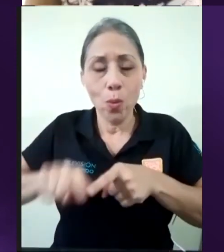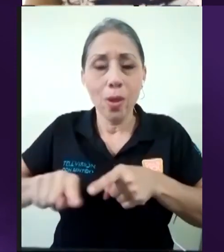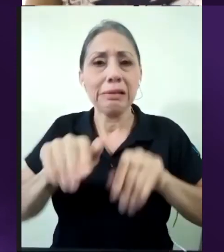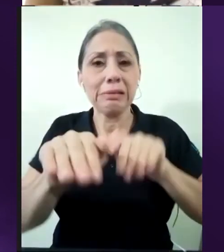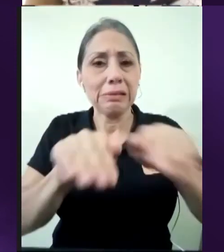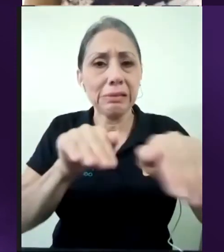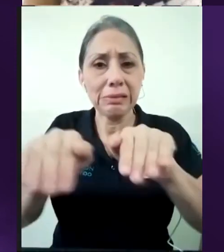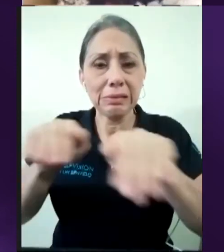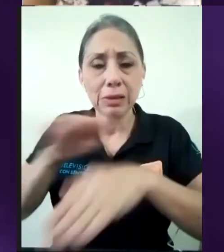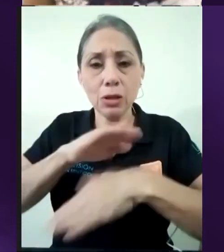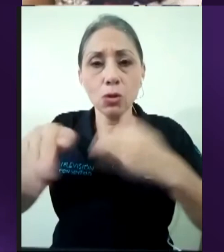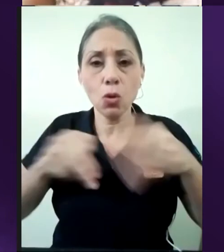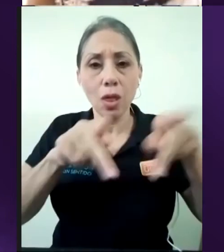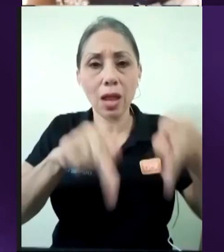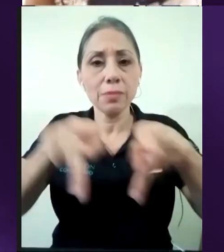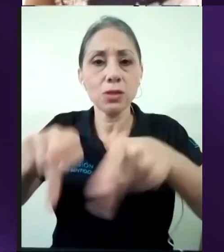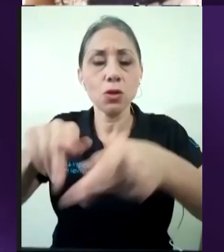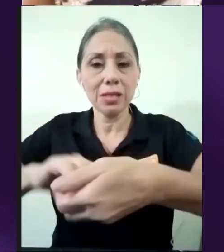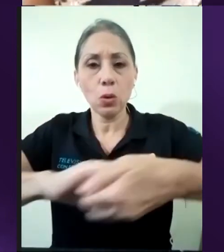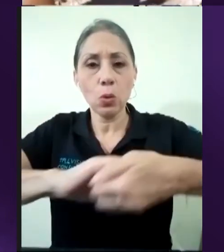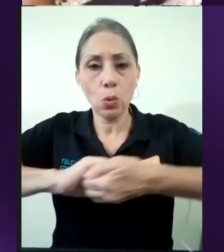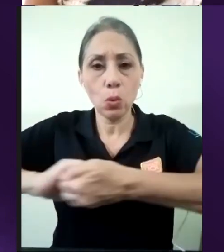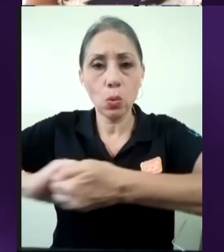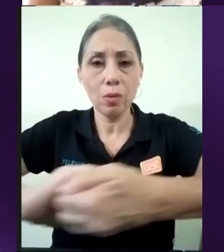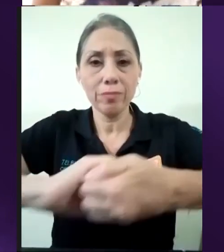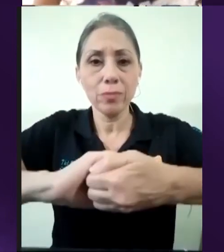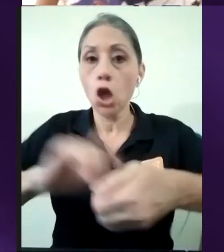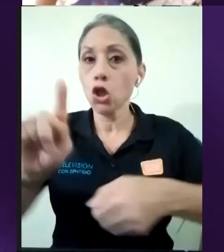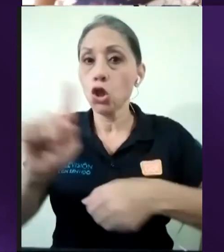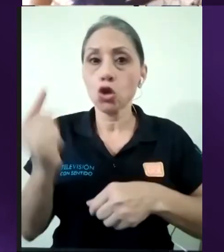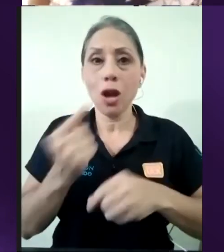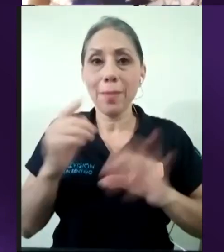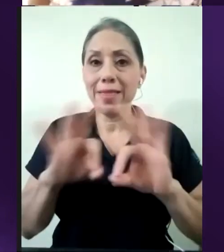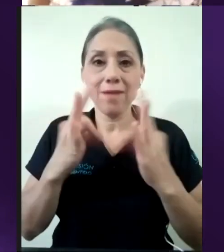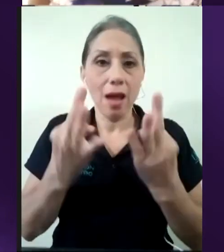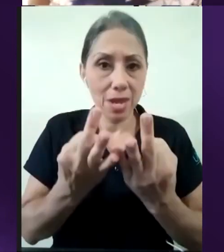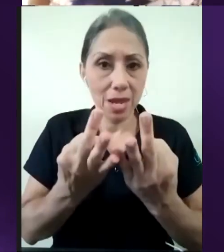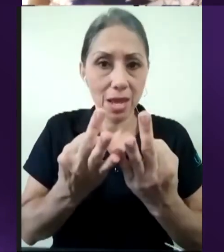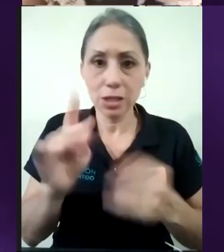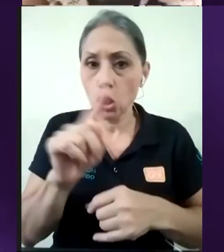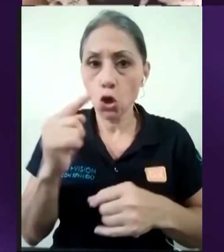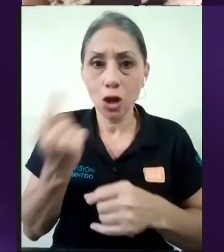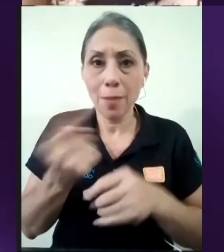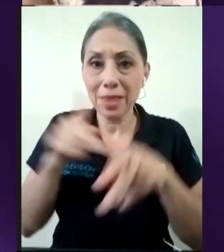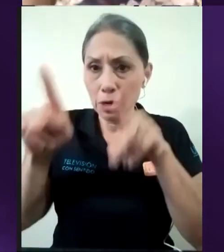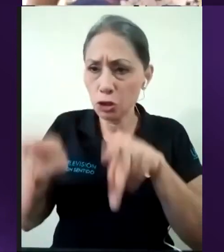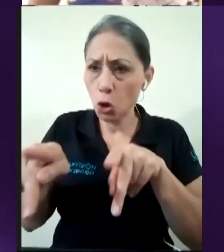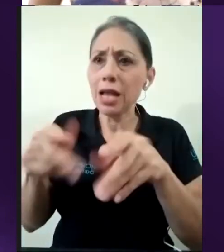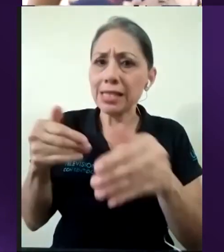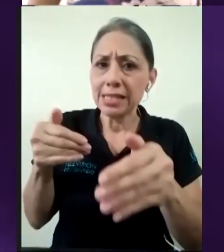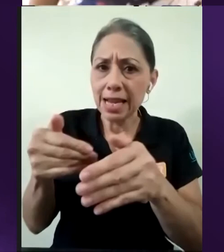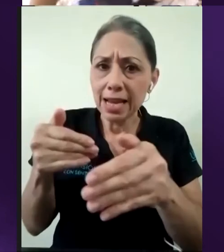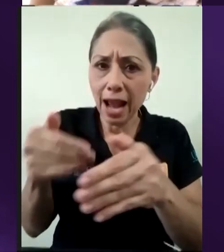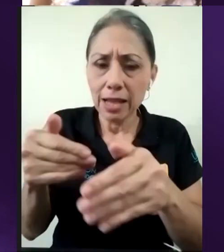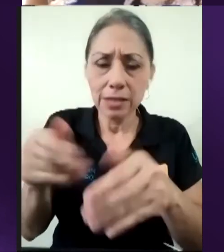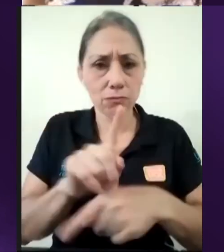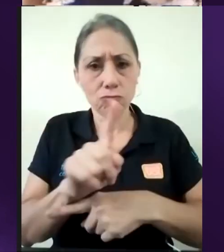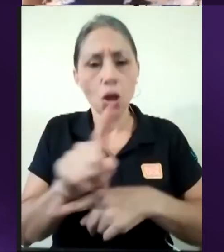las personas, y no solo de las familias o de las personas más cercanas a las personas con discapacidad, sino de toda la población en